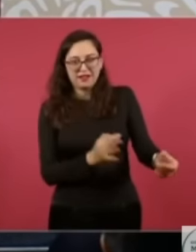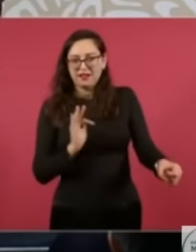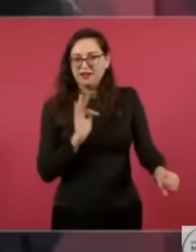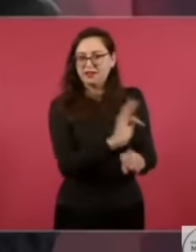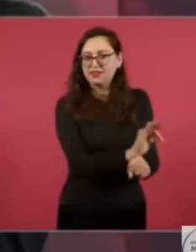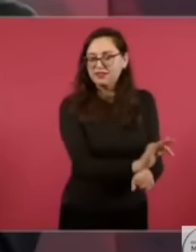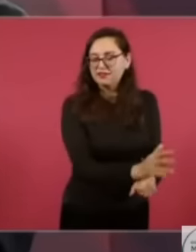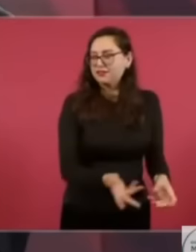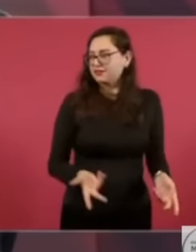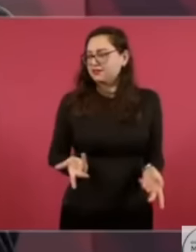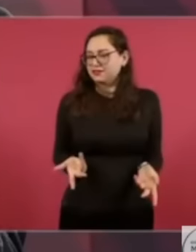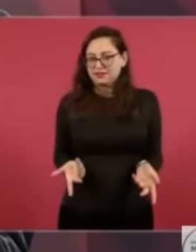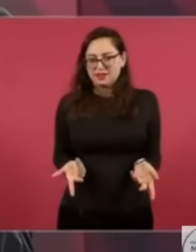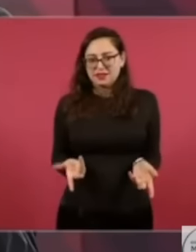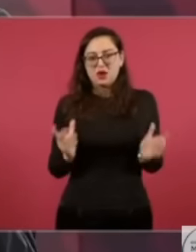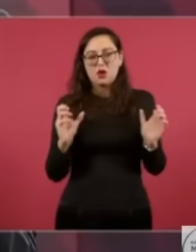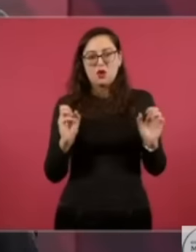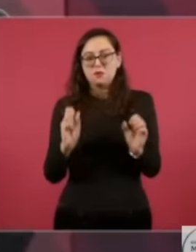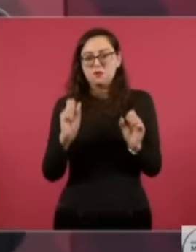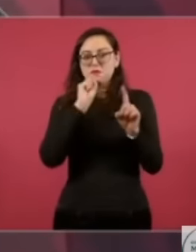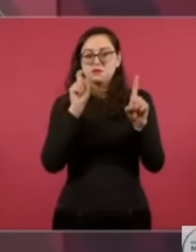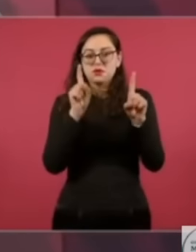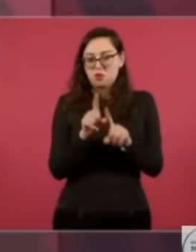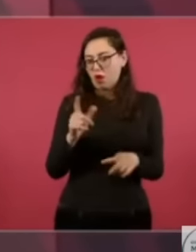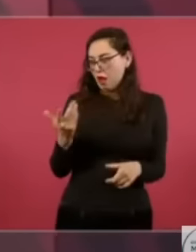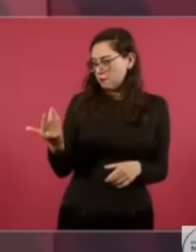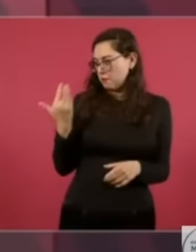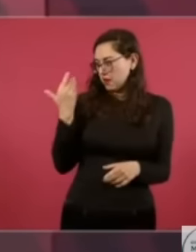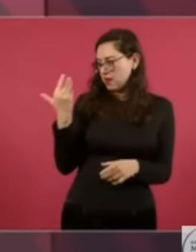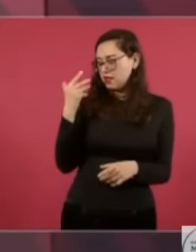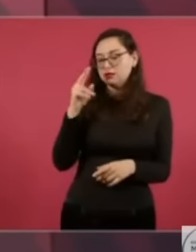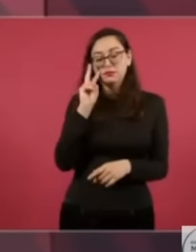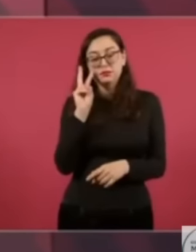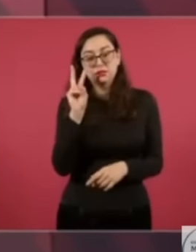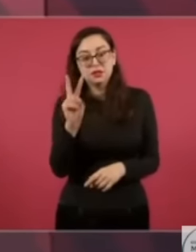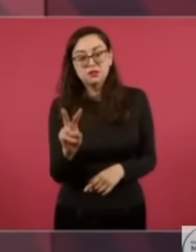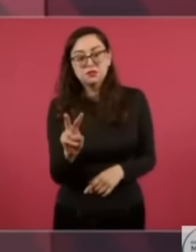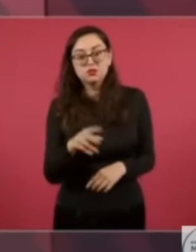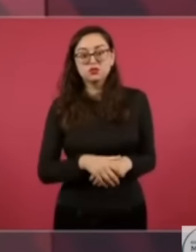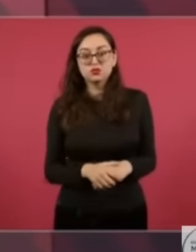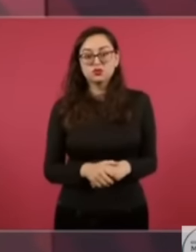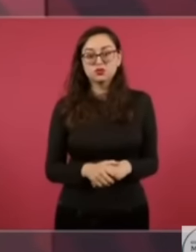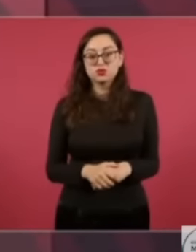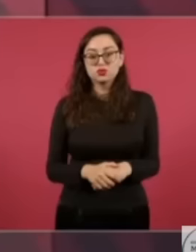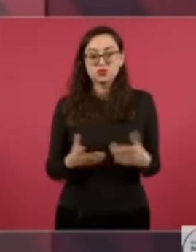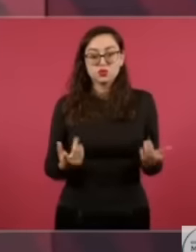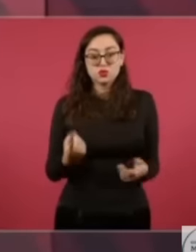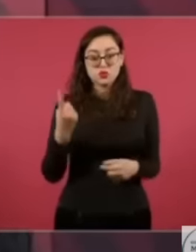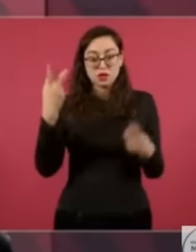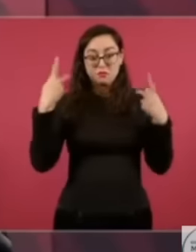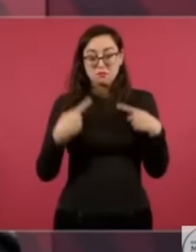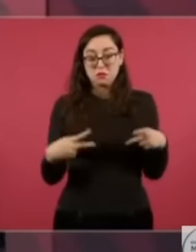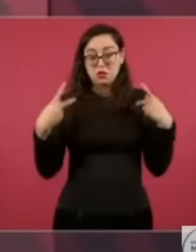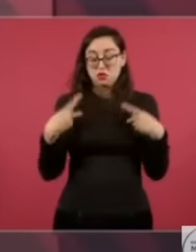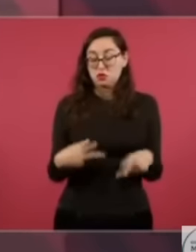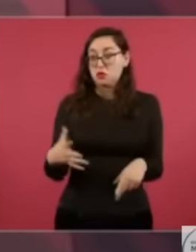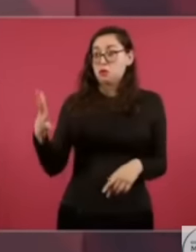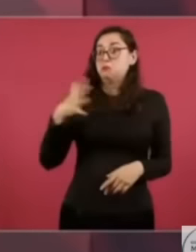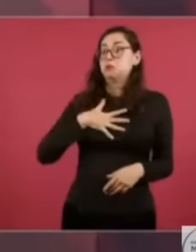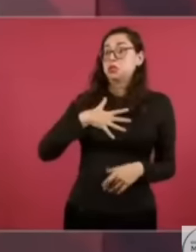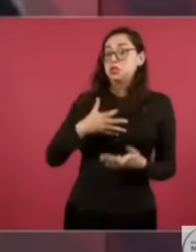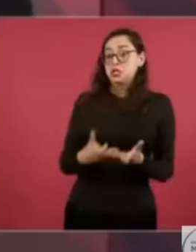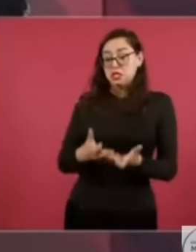ampara a una persona que ni siquiera demuestra que es dueña de